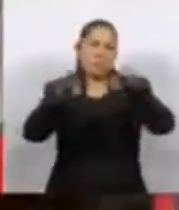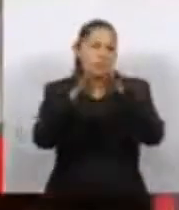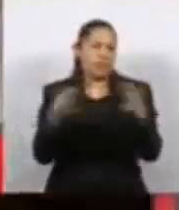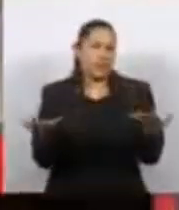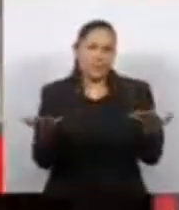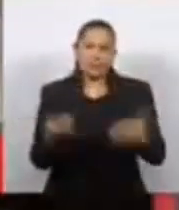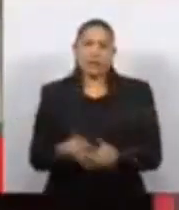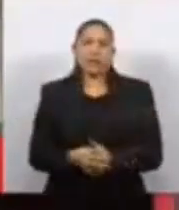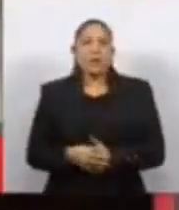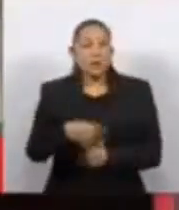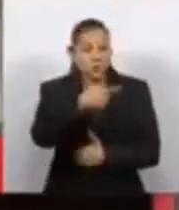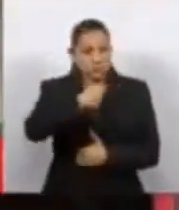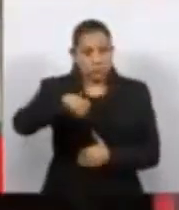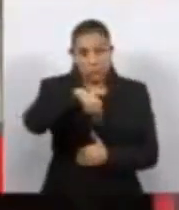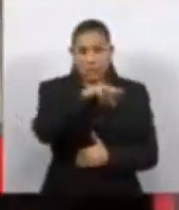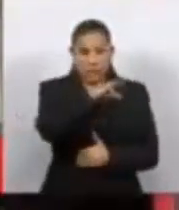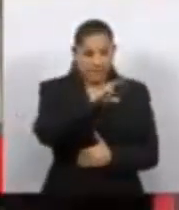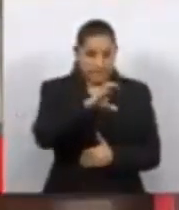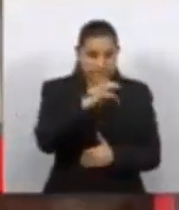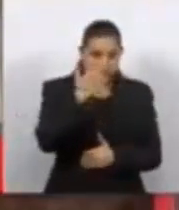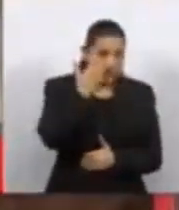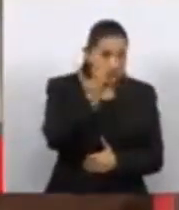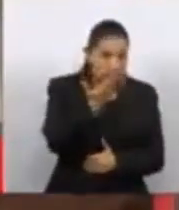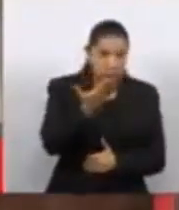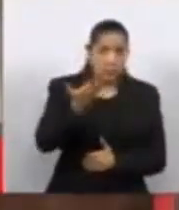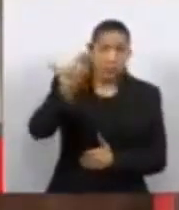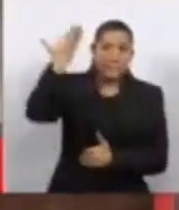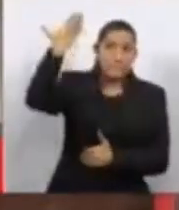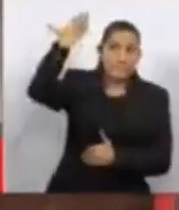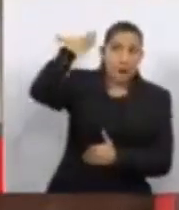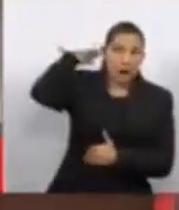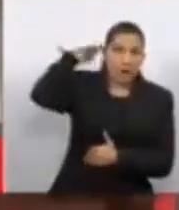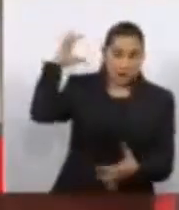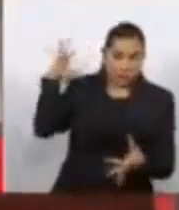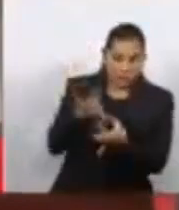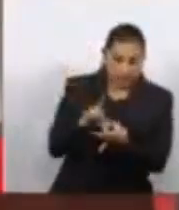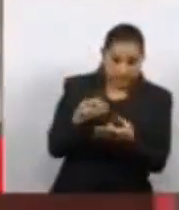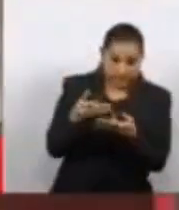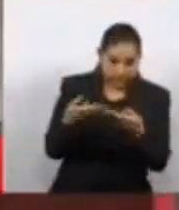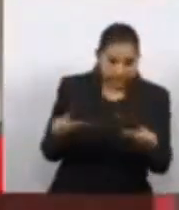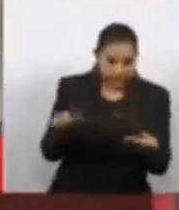pasado se apropie de nuestro presente y de nuestro futuro. Muchas gracias y que viva México.